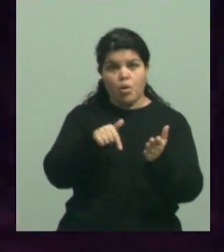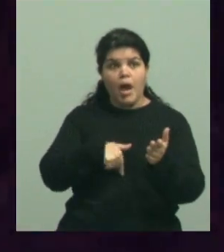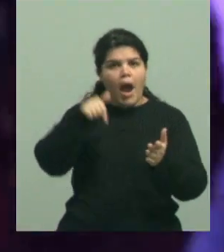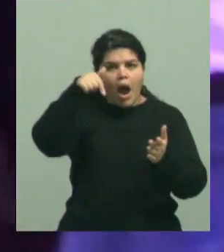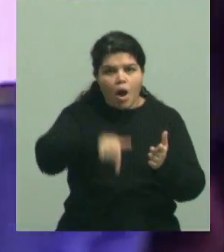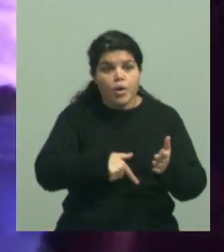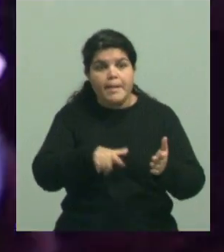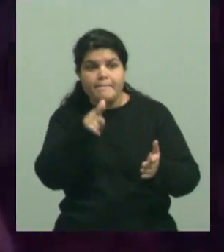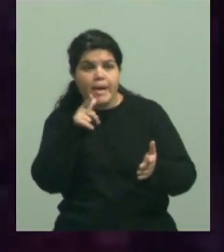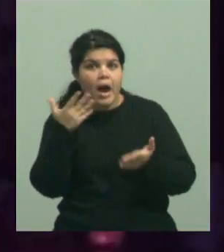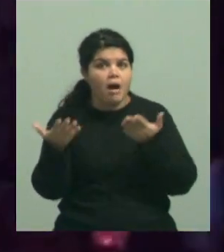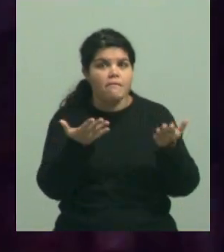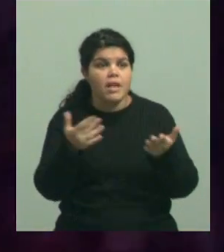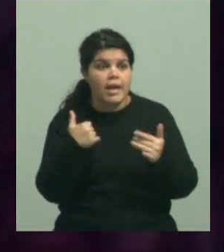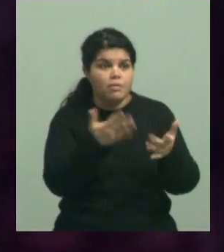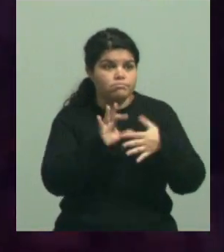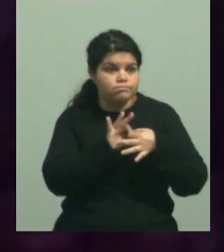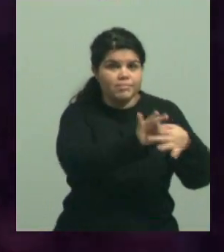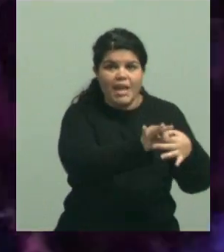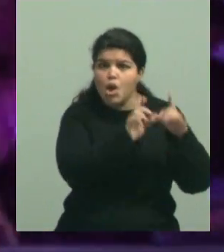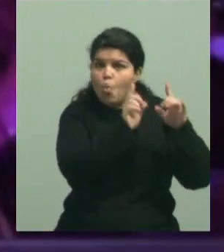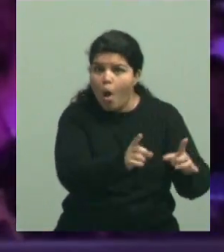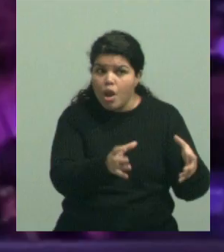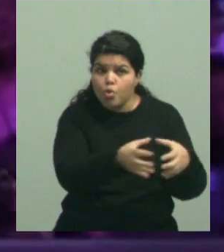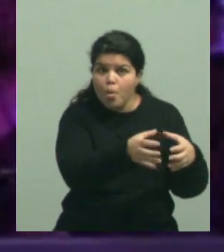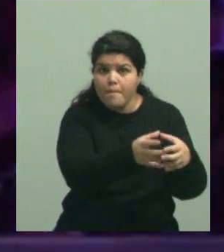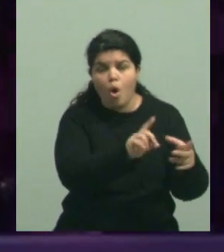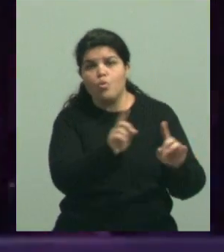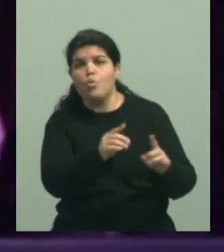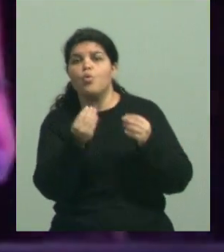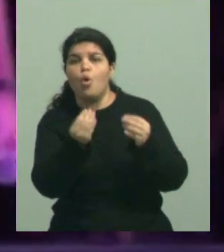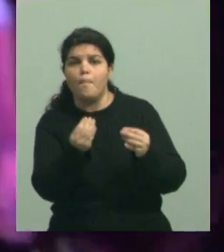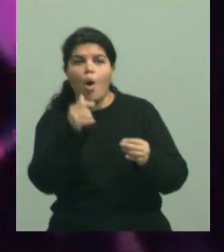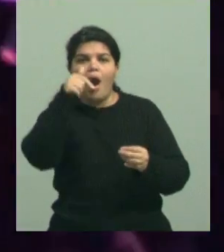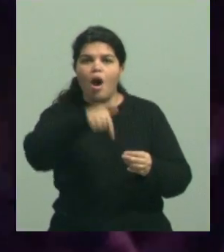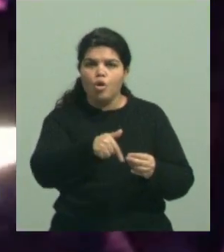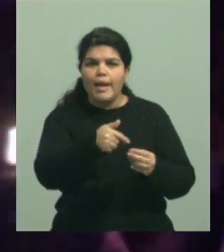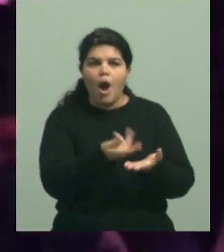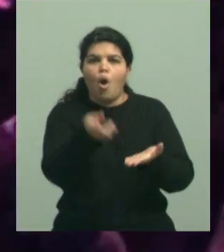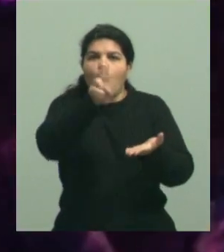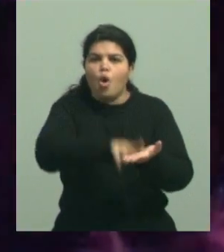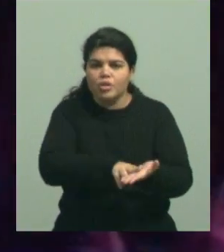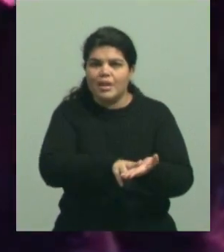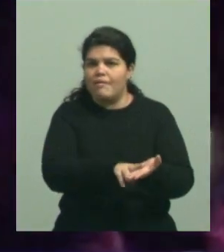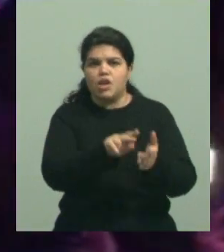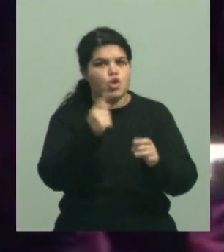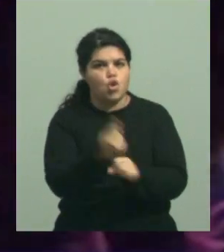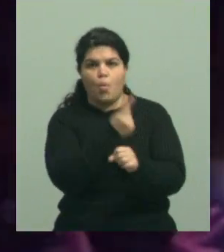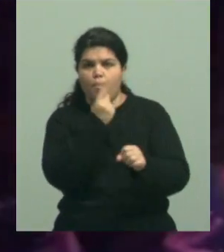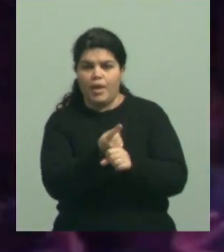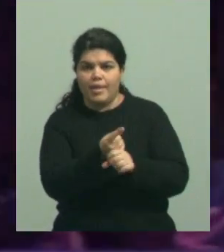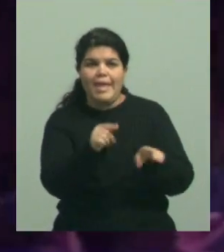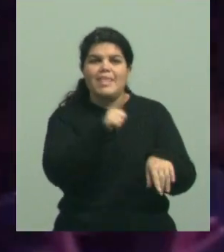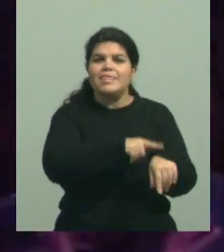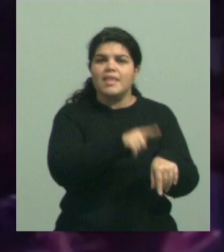presidencial, en el sentido de que ahora no hay reelecciones, o sea, no van a haber reelecciones y va a durar 6 años la gestión, lo cual no se ve tanto a